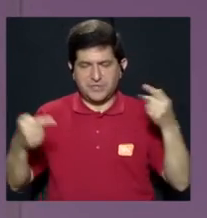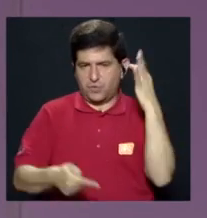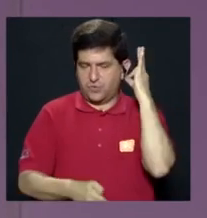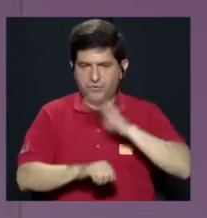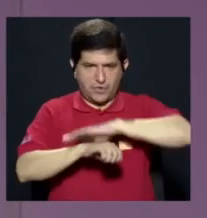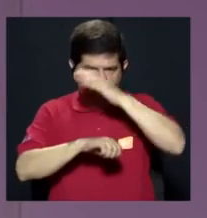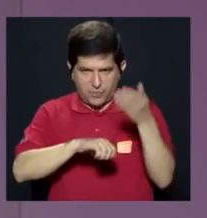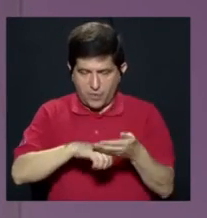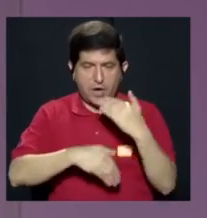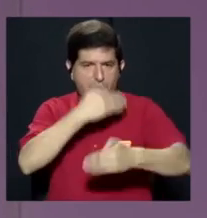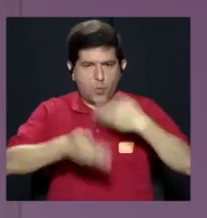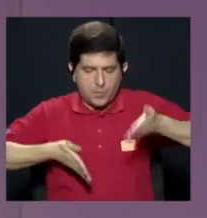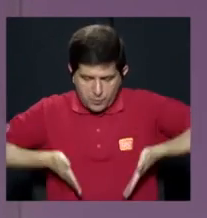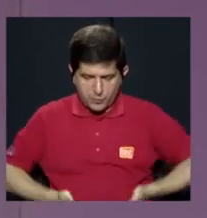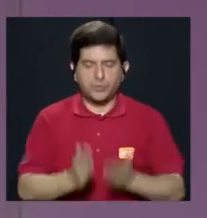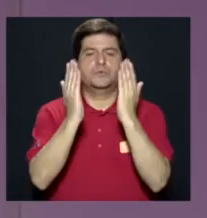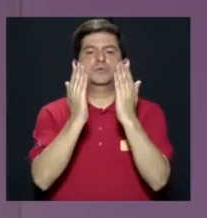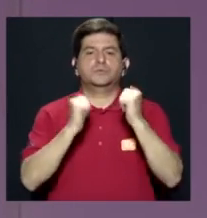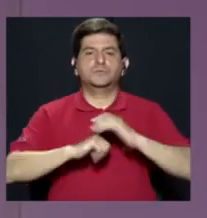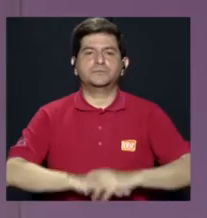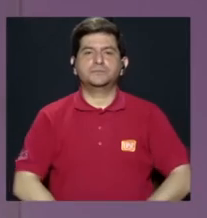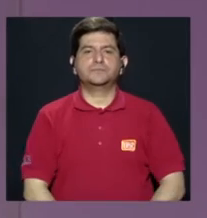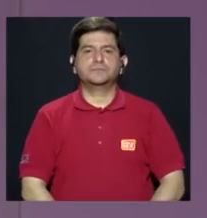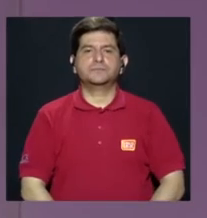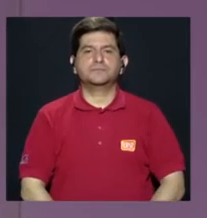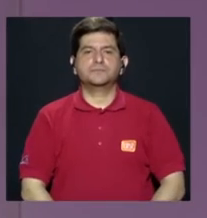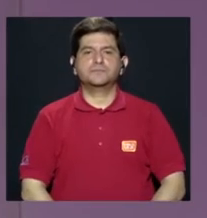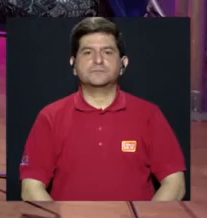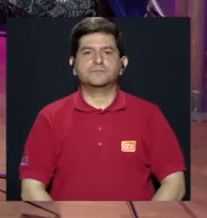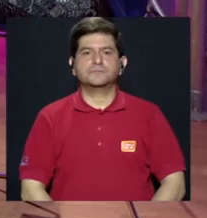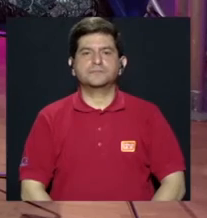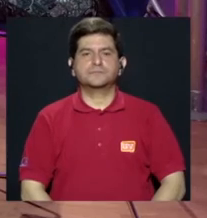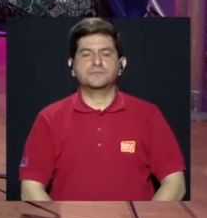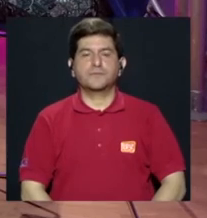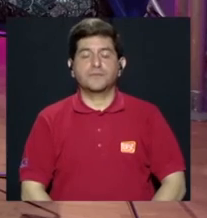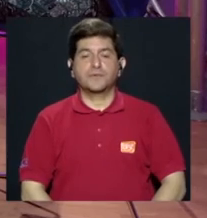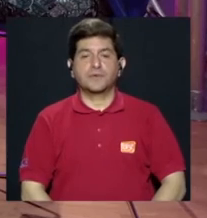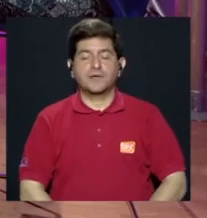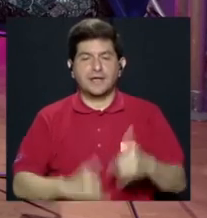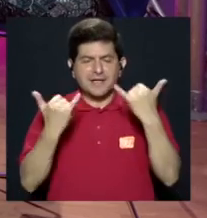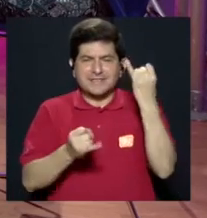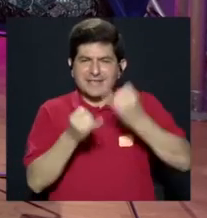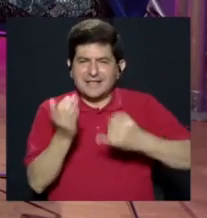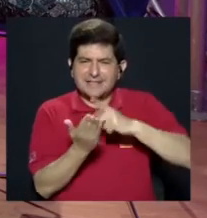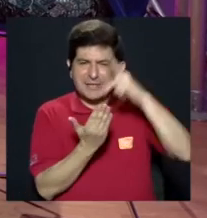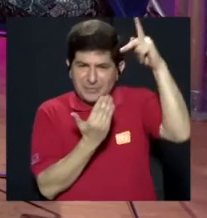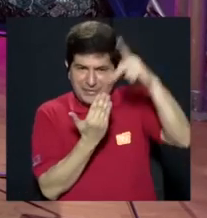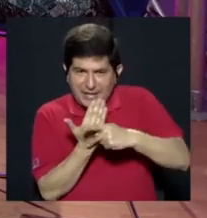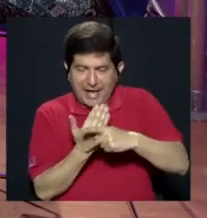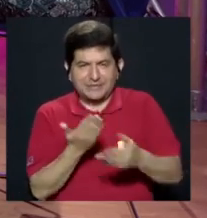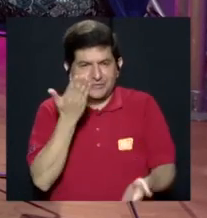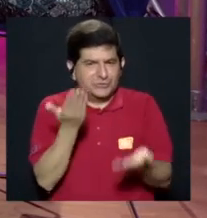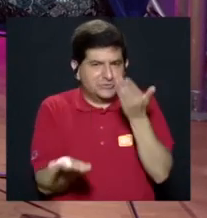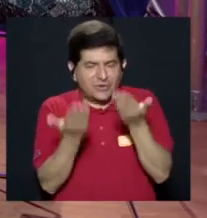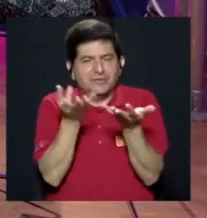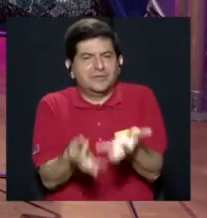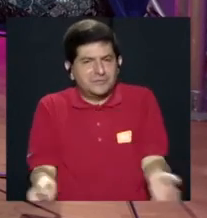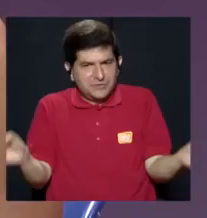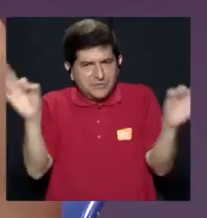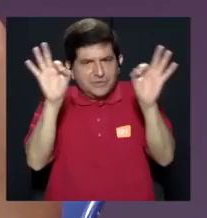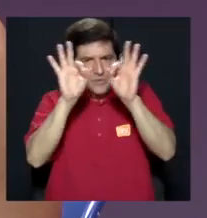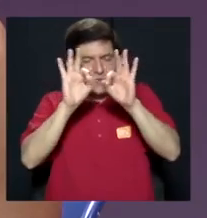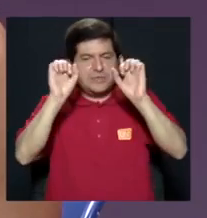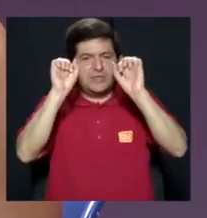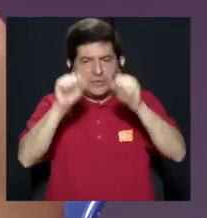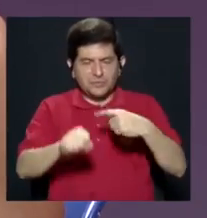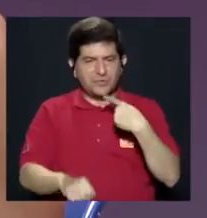embarazada o en parto. Y ustedes, ya estamos terminando nuestro programa, tal vez es muy importante que